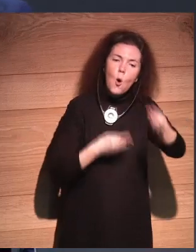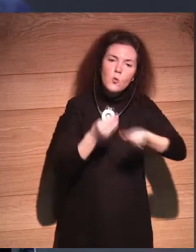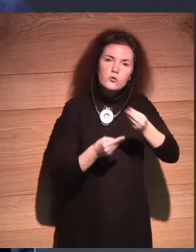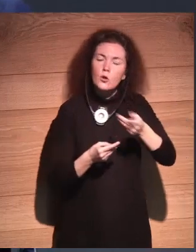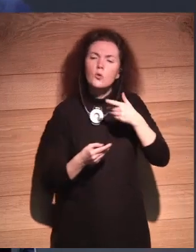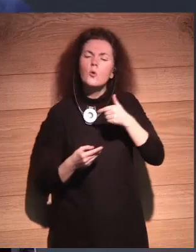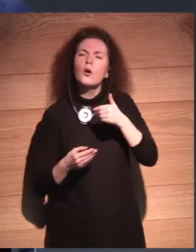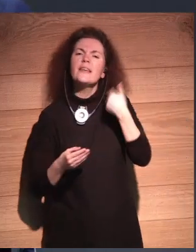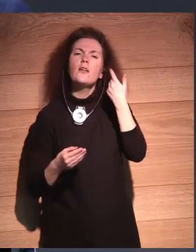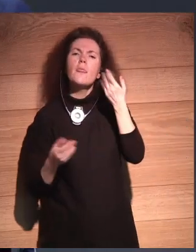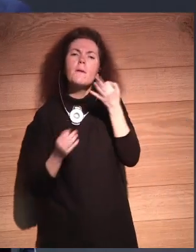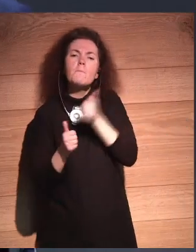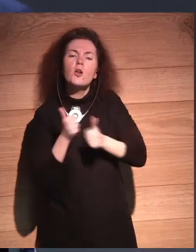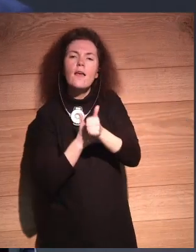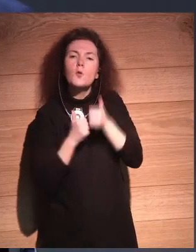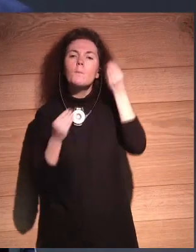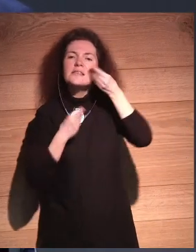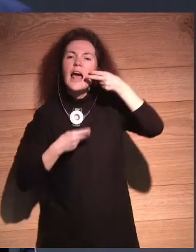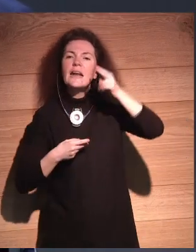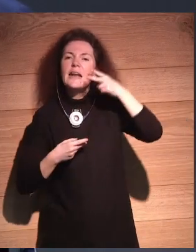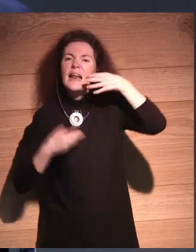crees que es real?